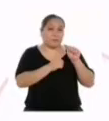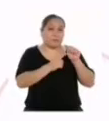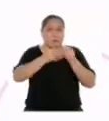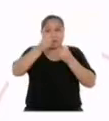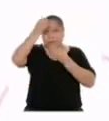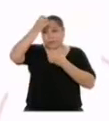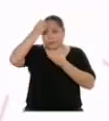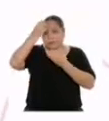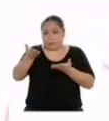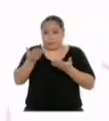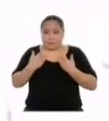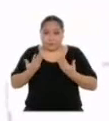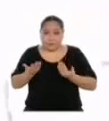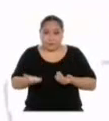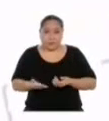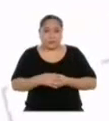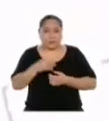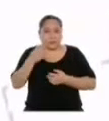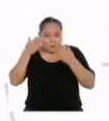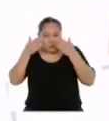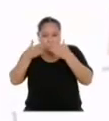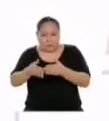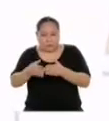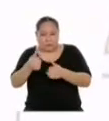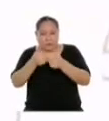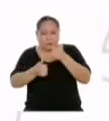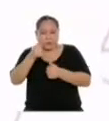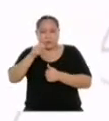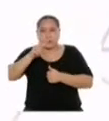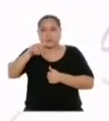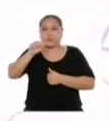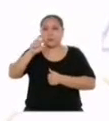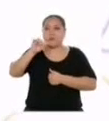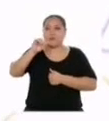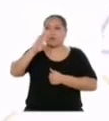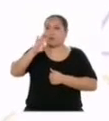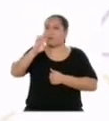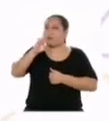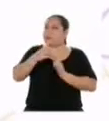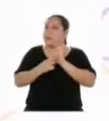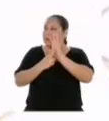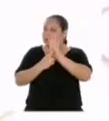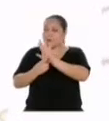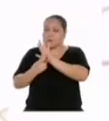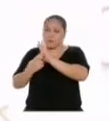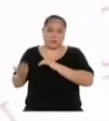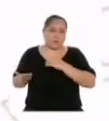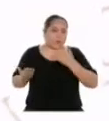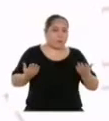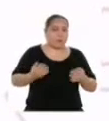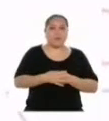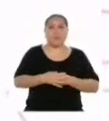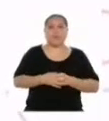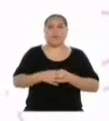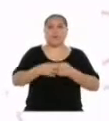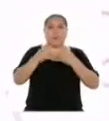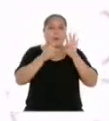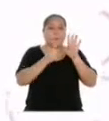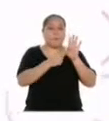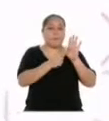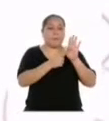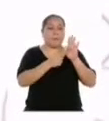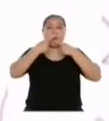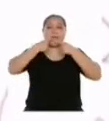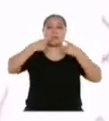La información que tenemos, en especial el tipo de variable que queremos representar. B. El mensaje que nos